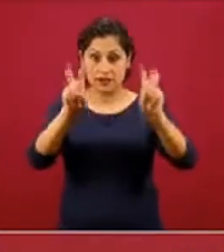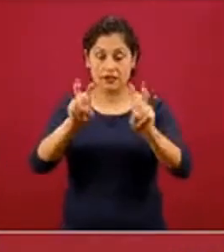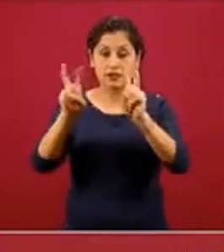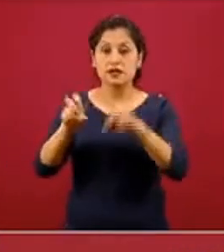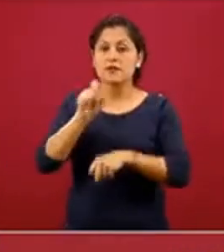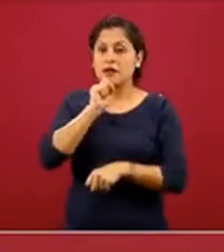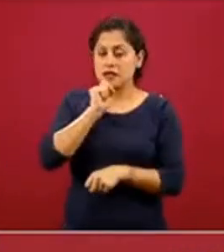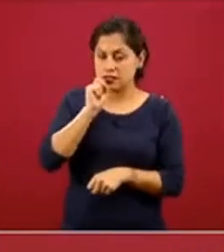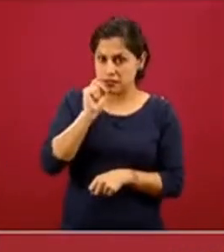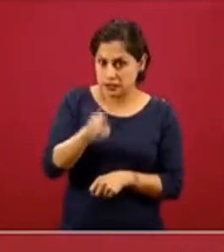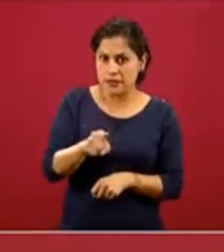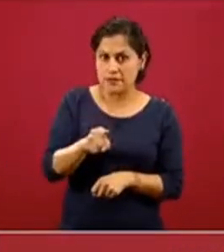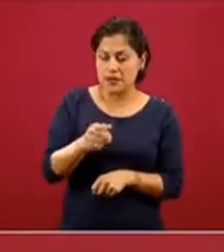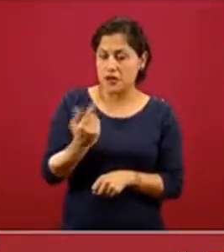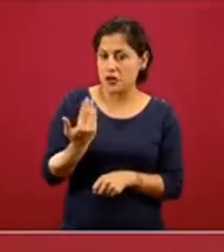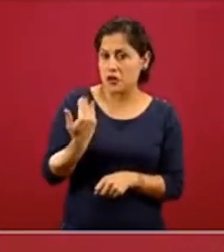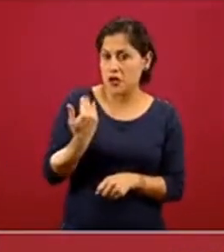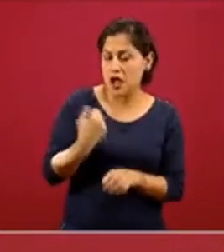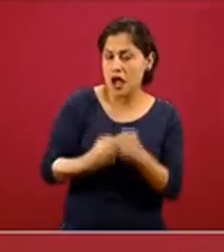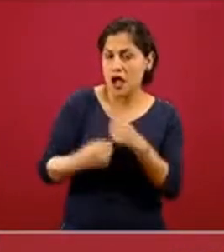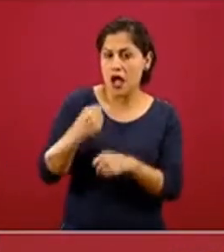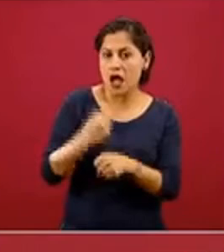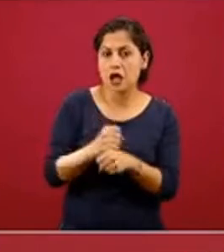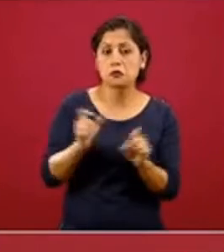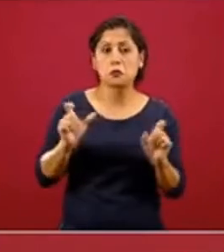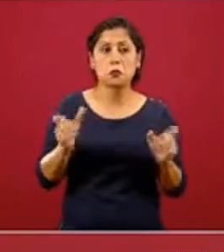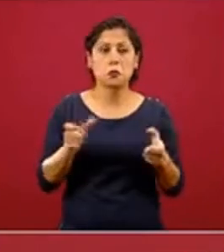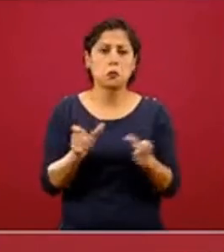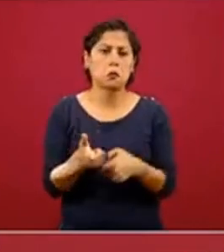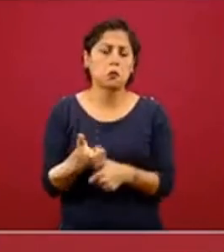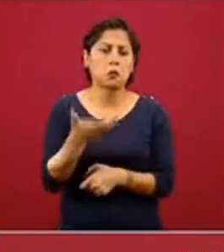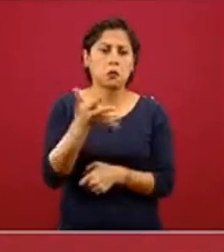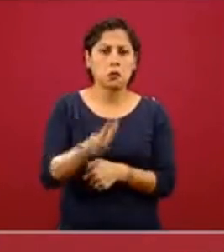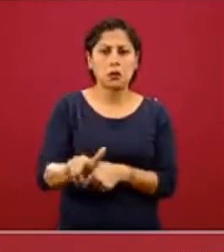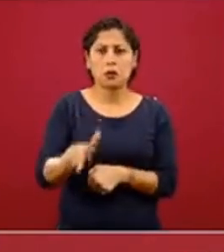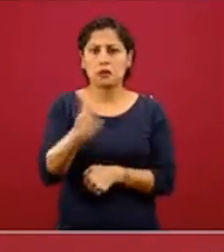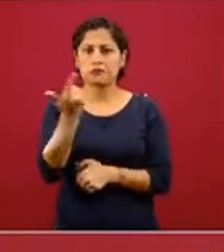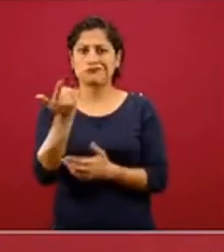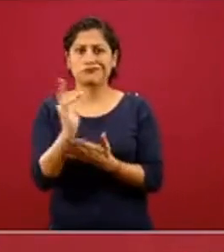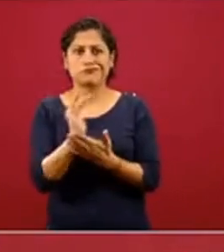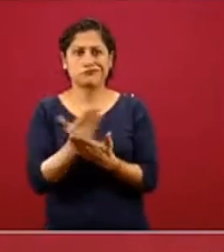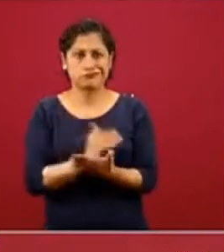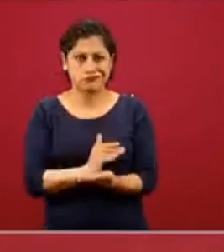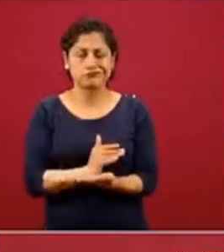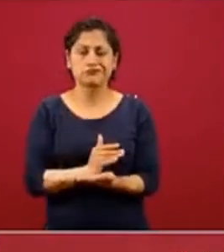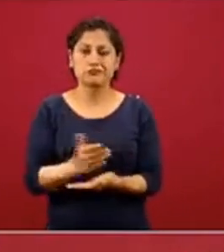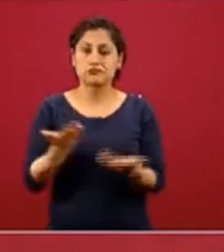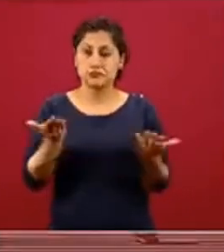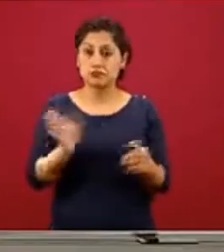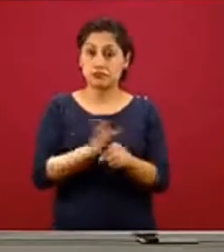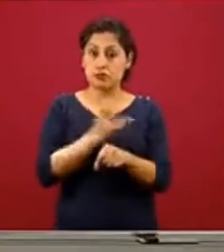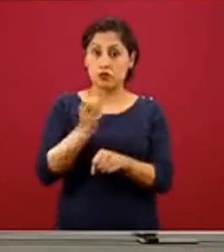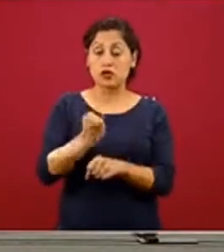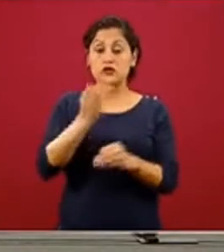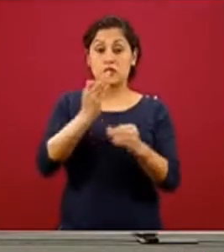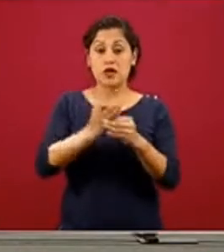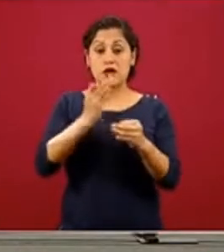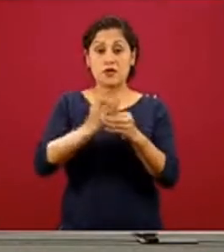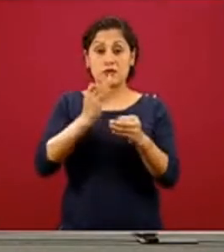importantemente en los últimos años, 10 o 12. Entonces, lograr los esquemas de